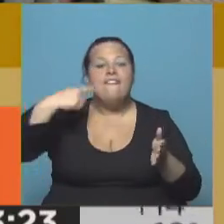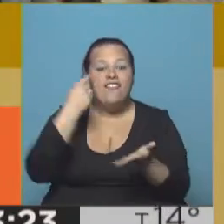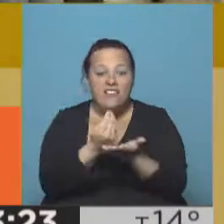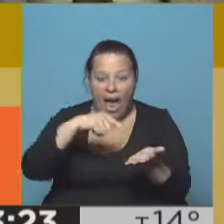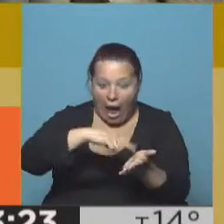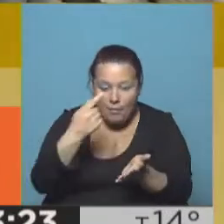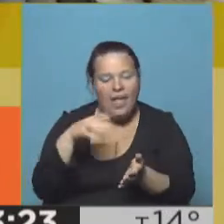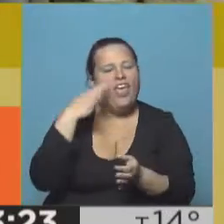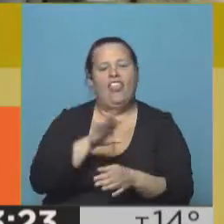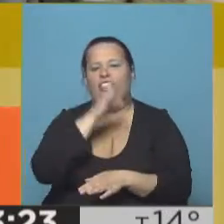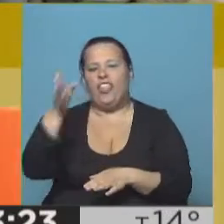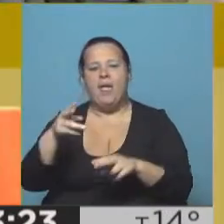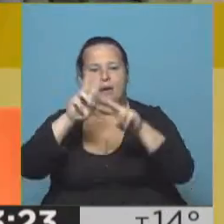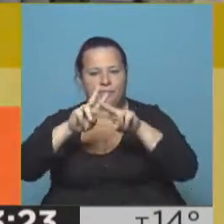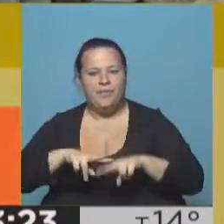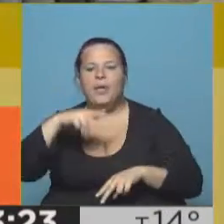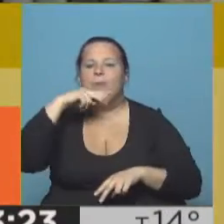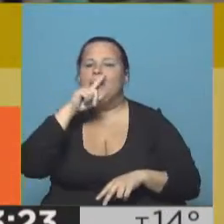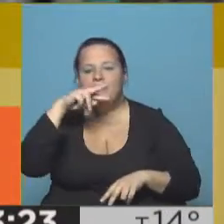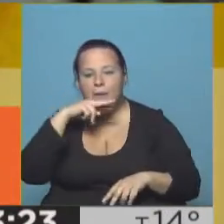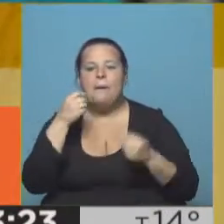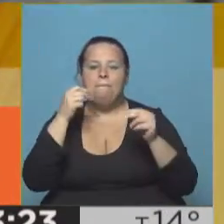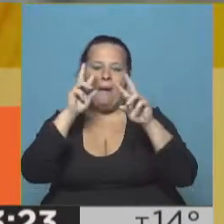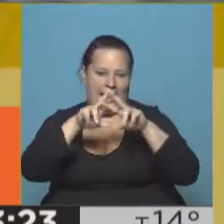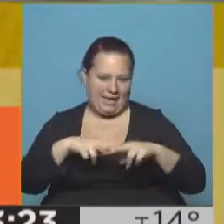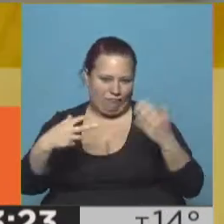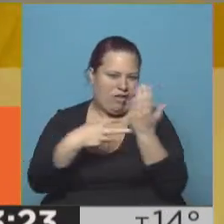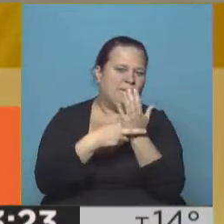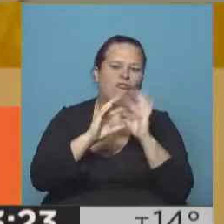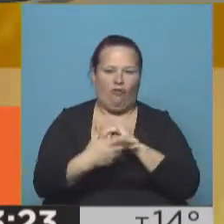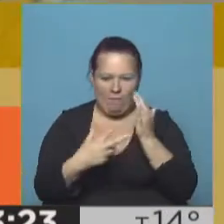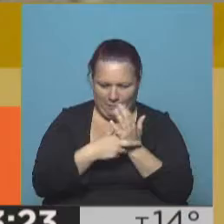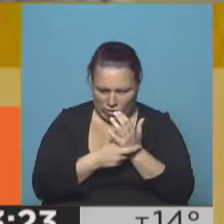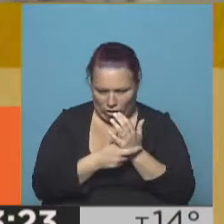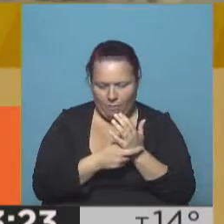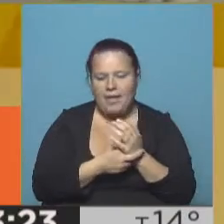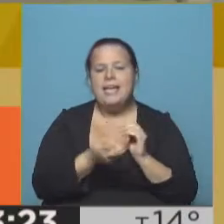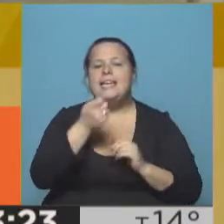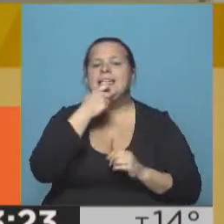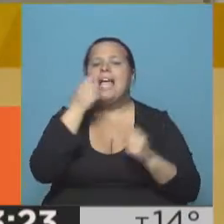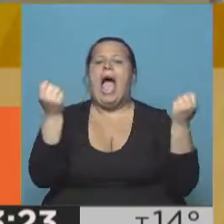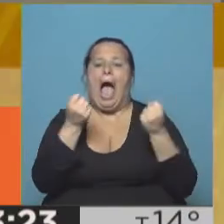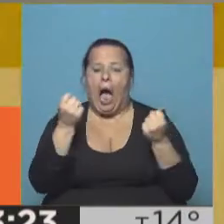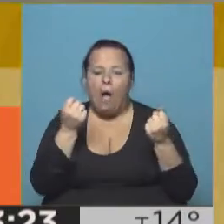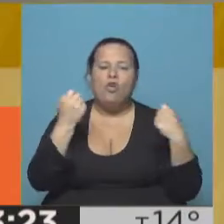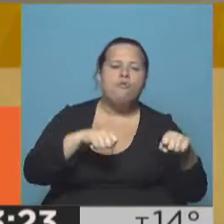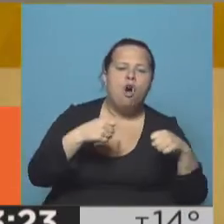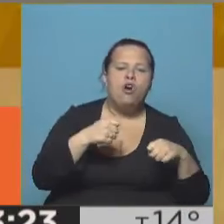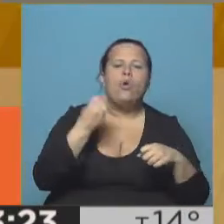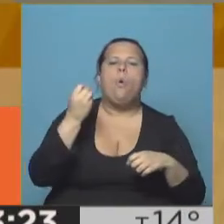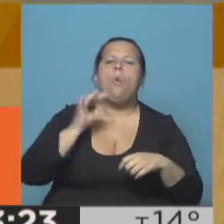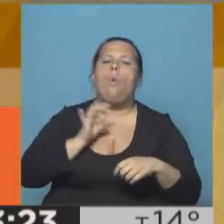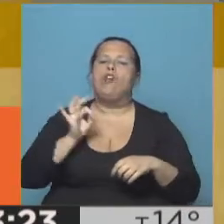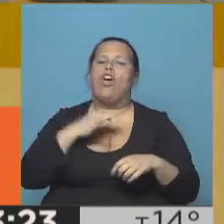tienen que asistir a una planta de esteve a realizar la inspección en el caso de los autos y las motos qué antigüedad